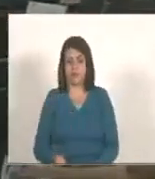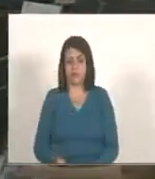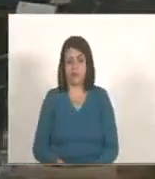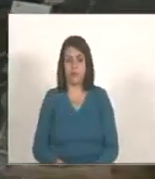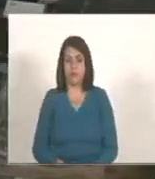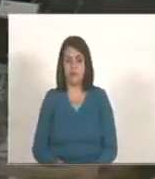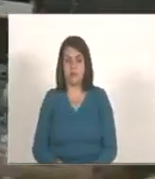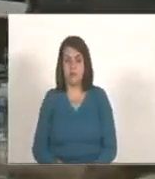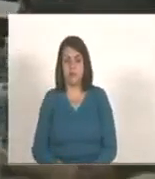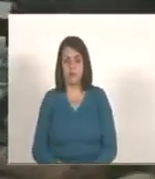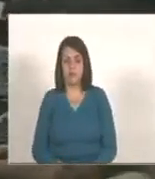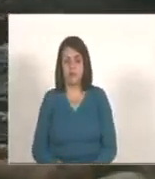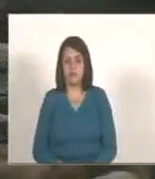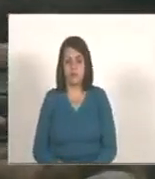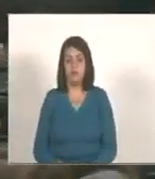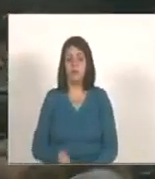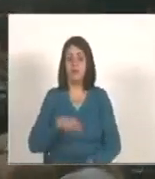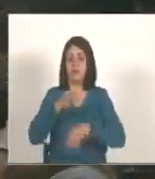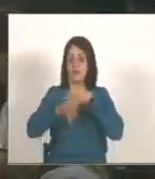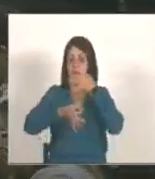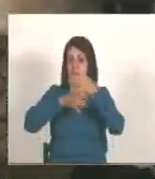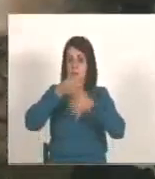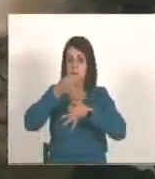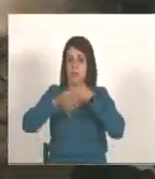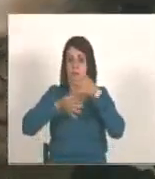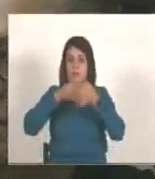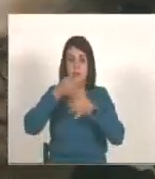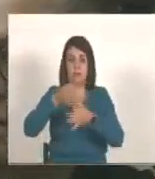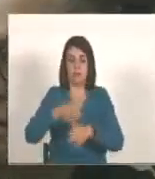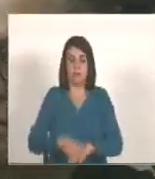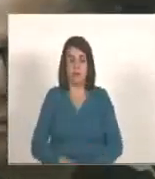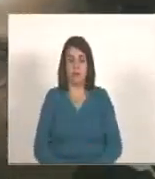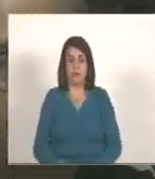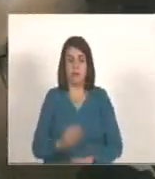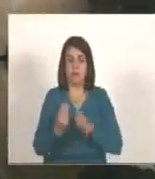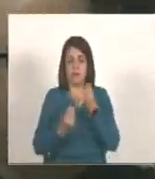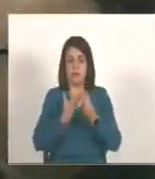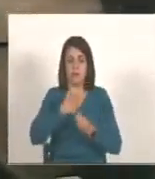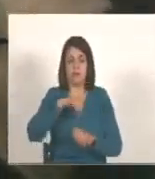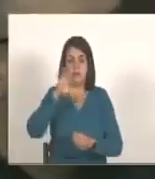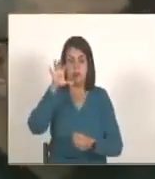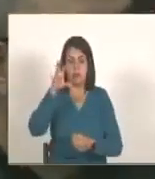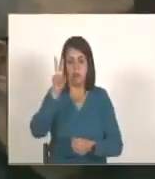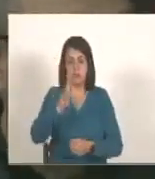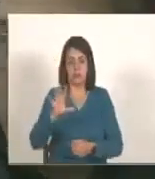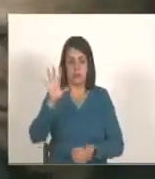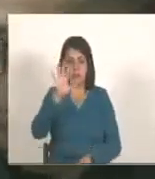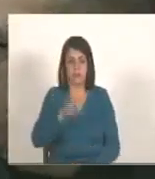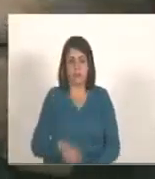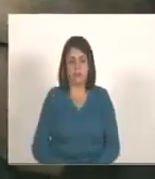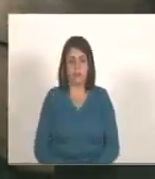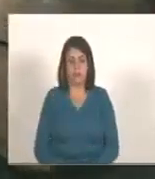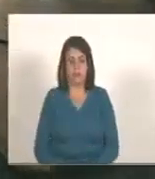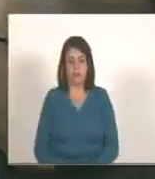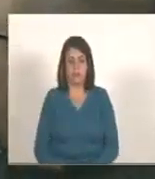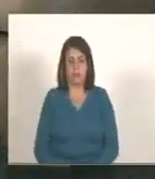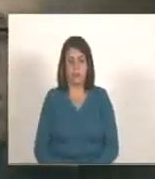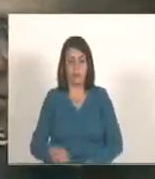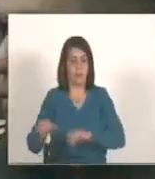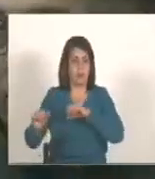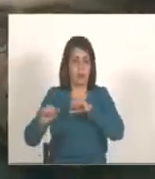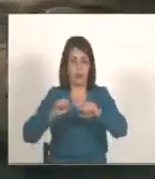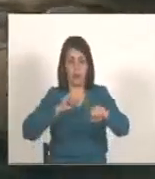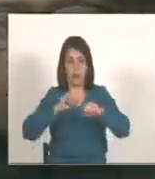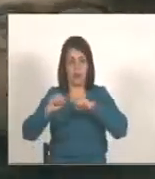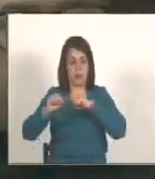paso a explicar cómo nuestra patria Venezuela está en